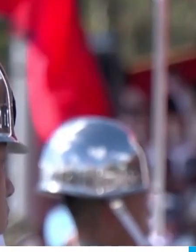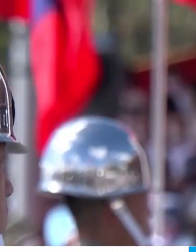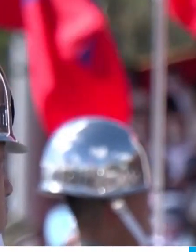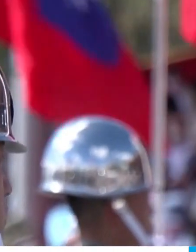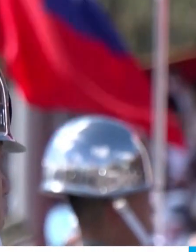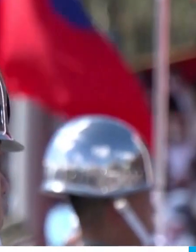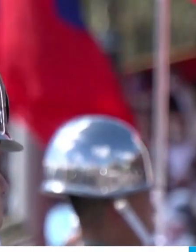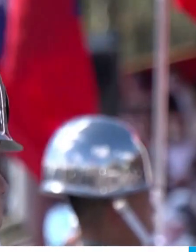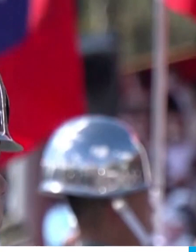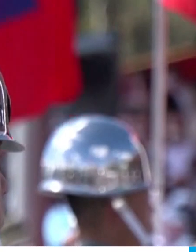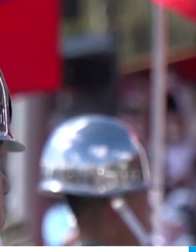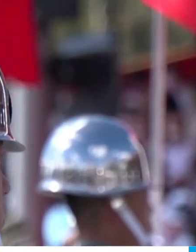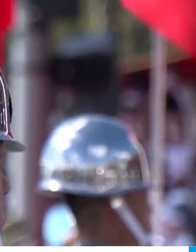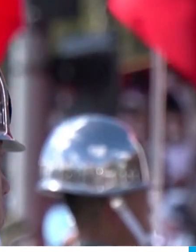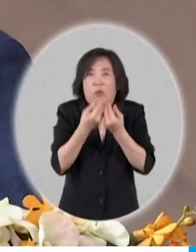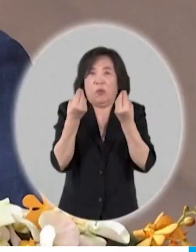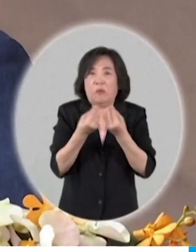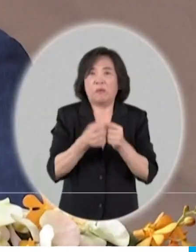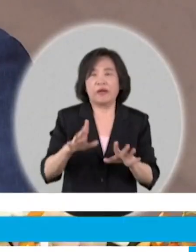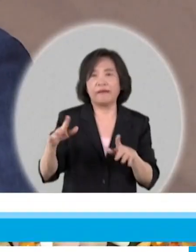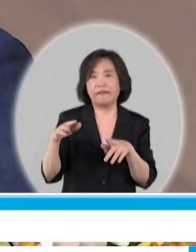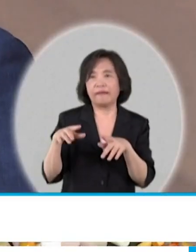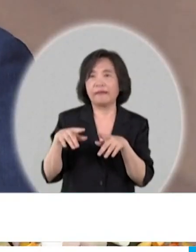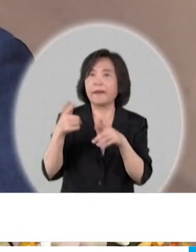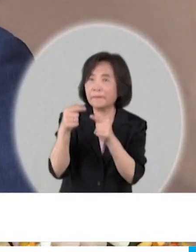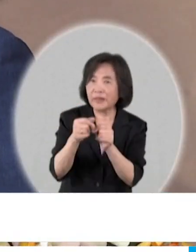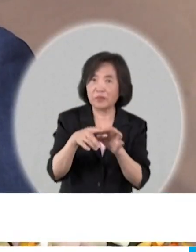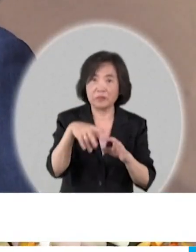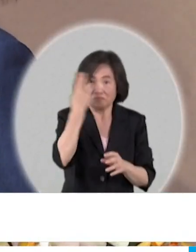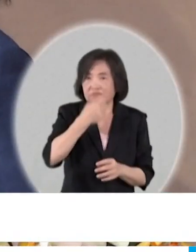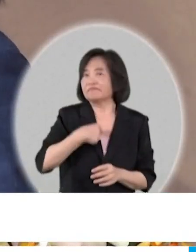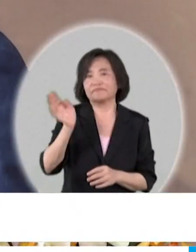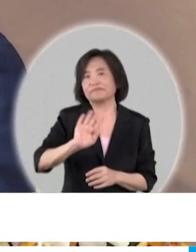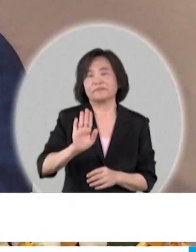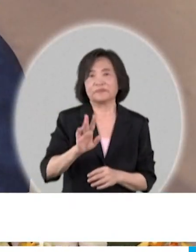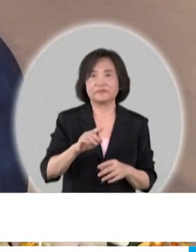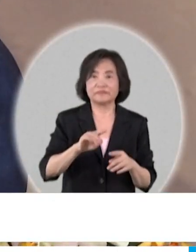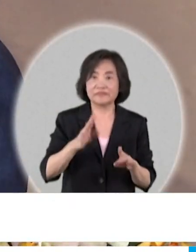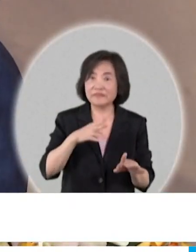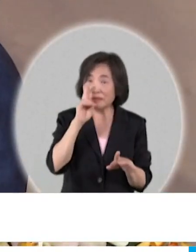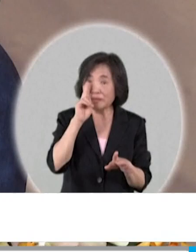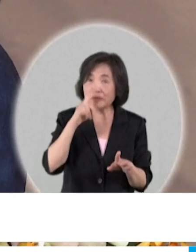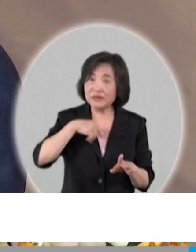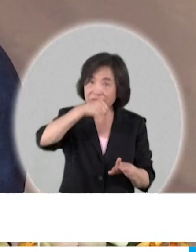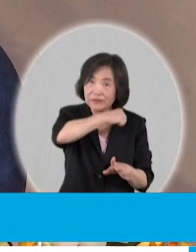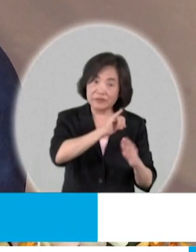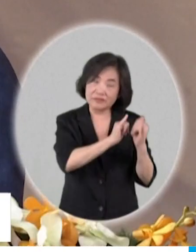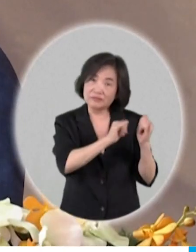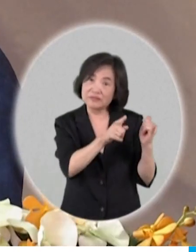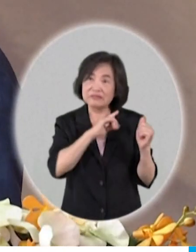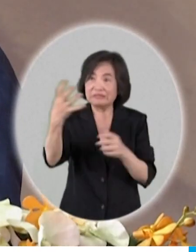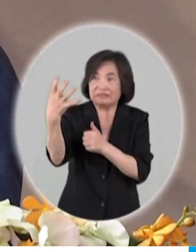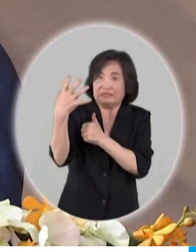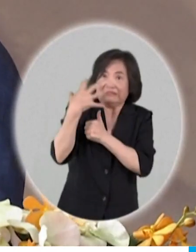china y le ha apostado todo a la defensa nacional no actuaremos apresuradamente pero no debe haber ninguna ilusión de que el pueblo taiwanés